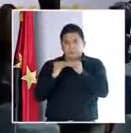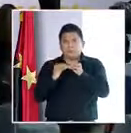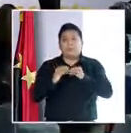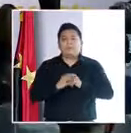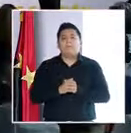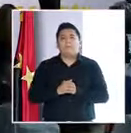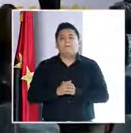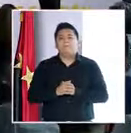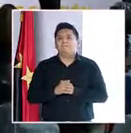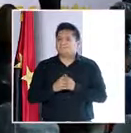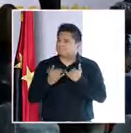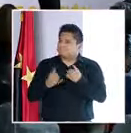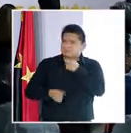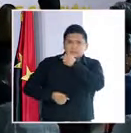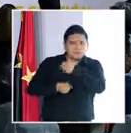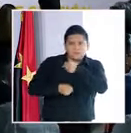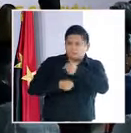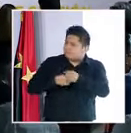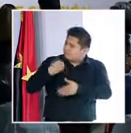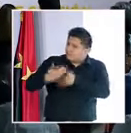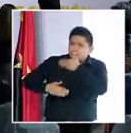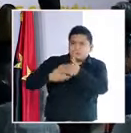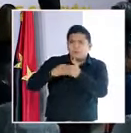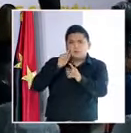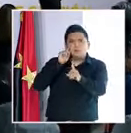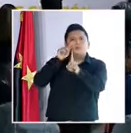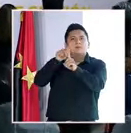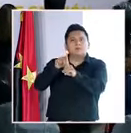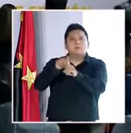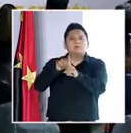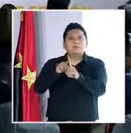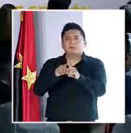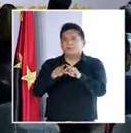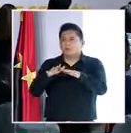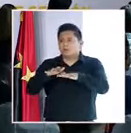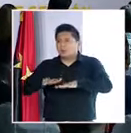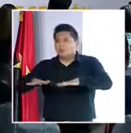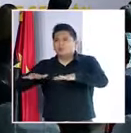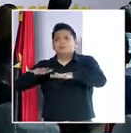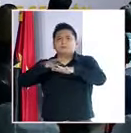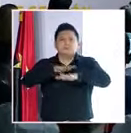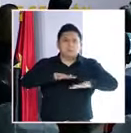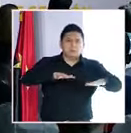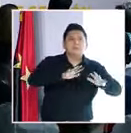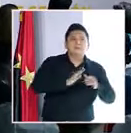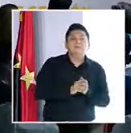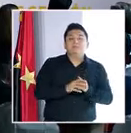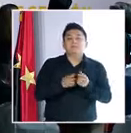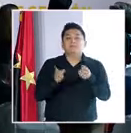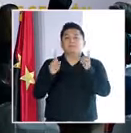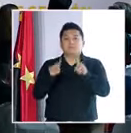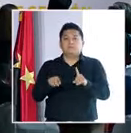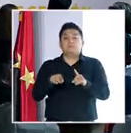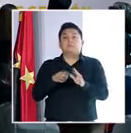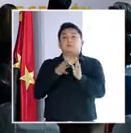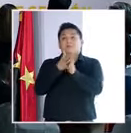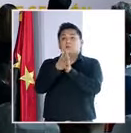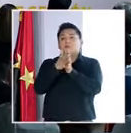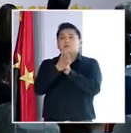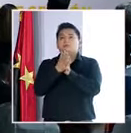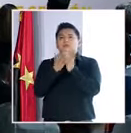Y se adelantan trabajos importantes también en diferentes sectores. Asimismo, mencionar que han